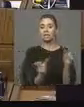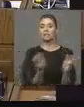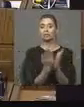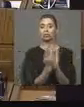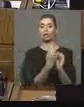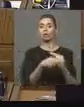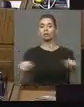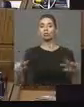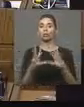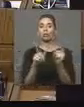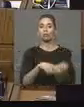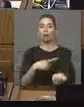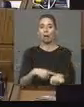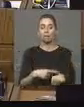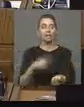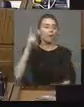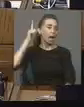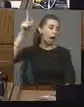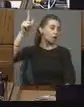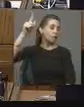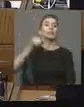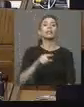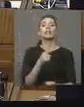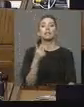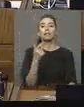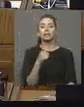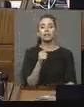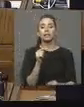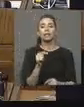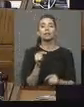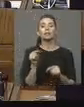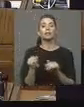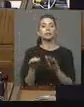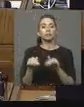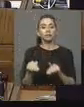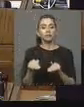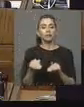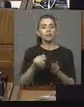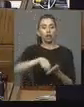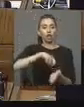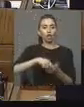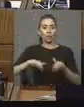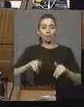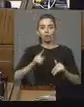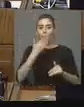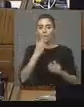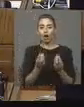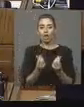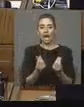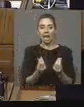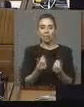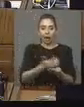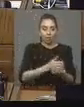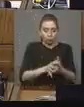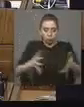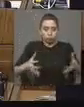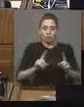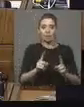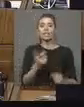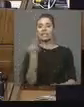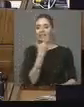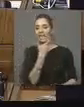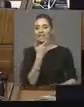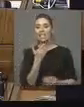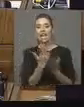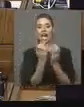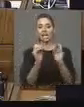y de su familia. Se ríen cuando se contratan a sí mismos sin mejorar su calidad para expatriar los recursos. Se ríen cuando cancelan